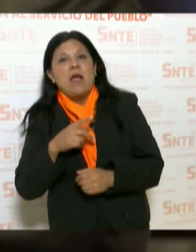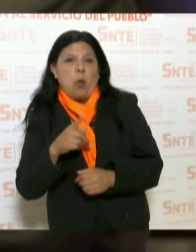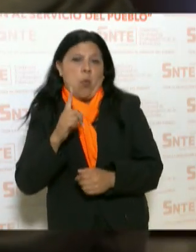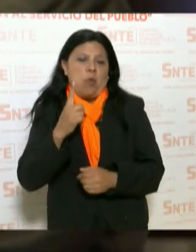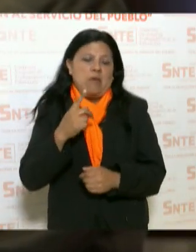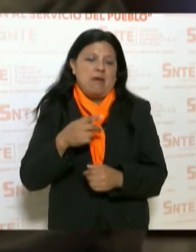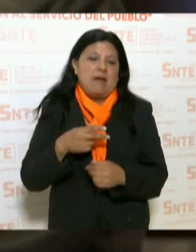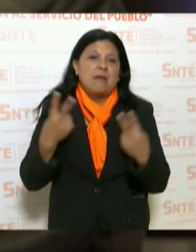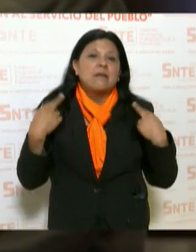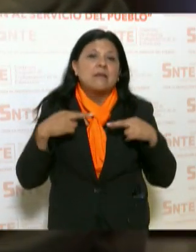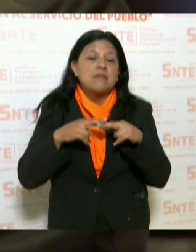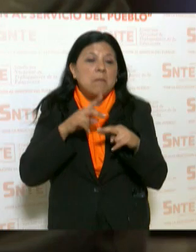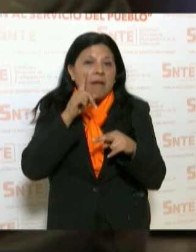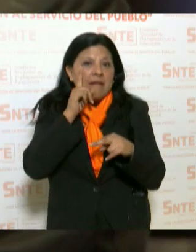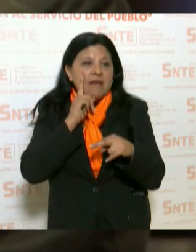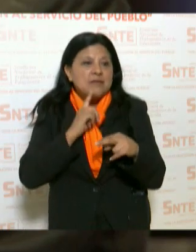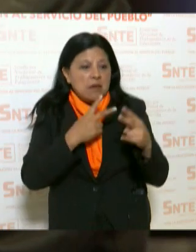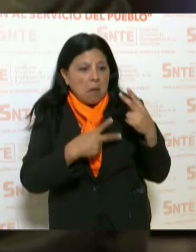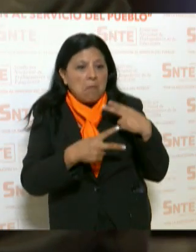de